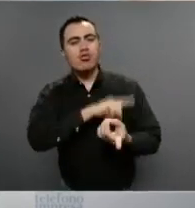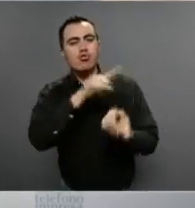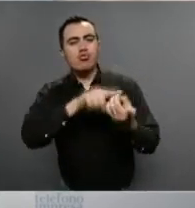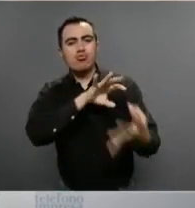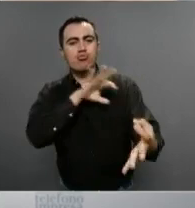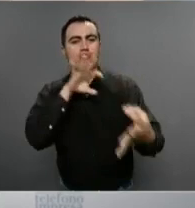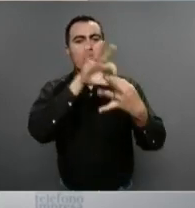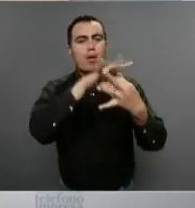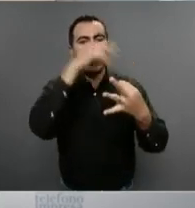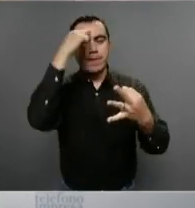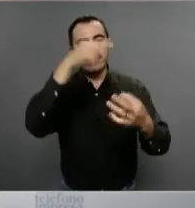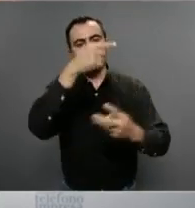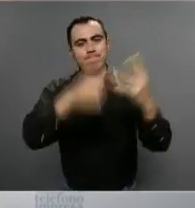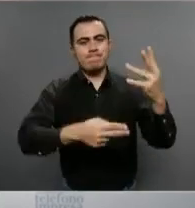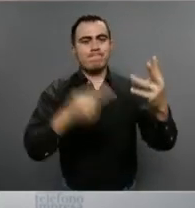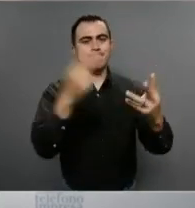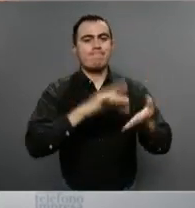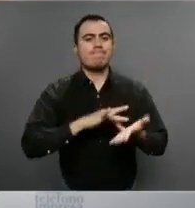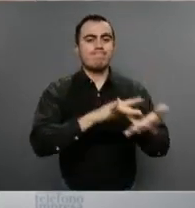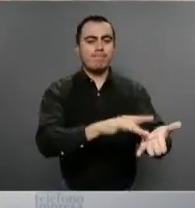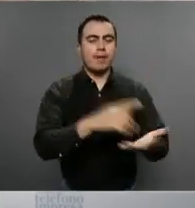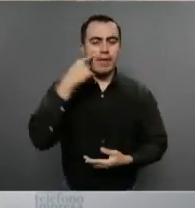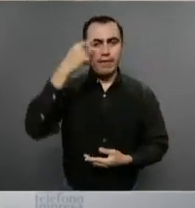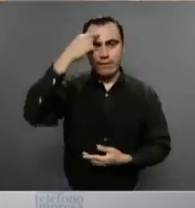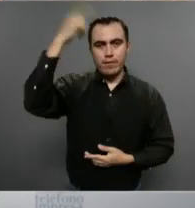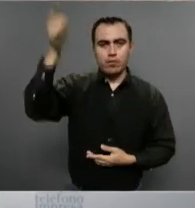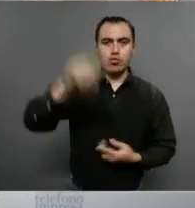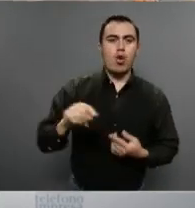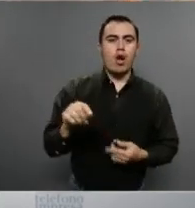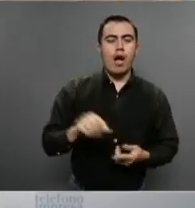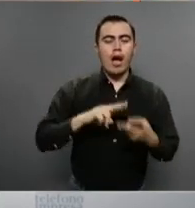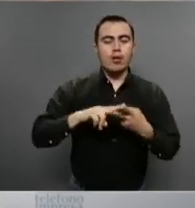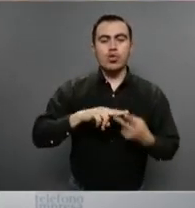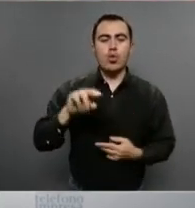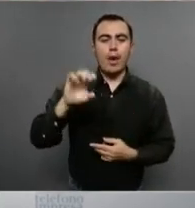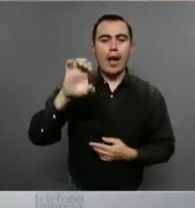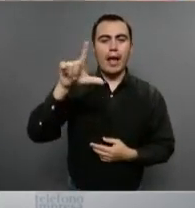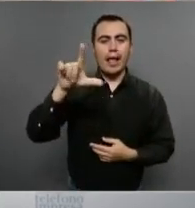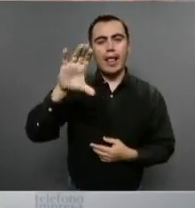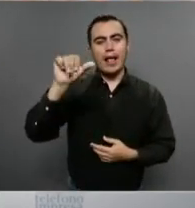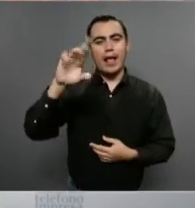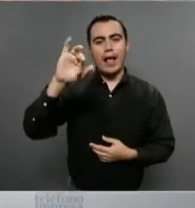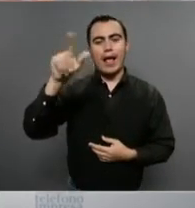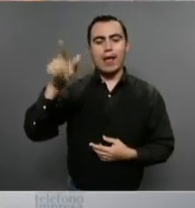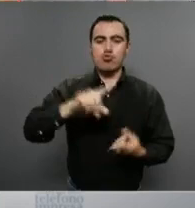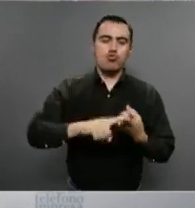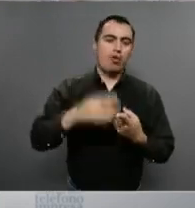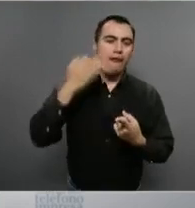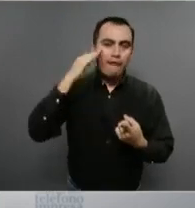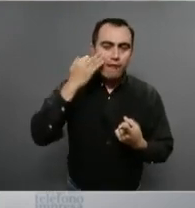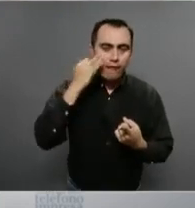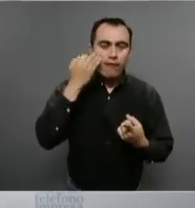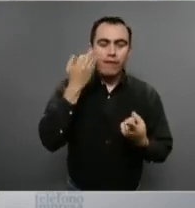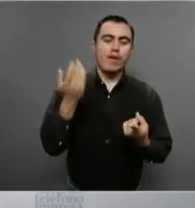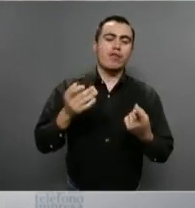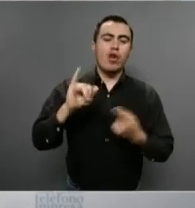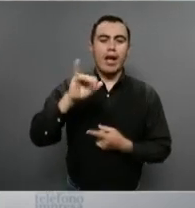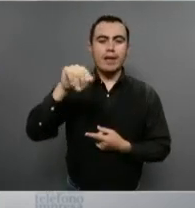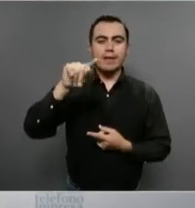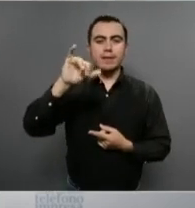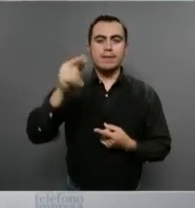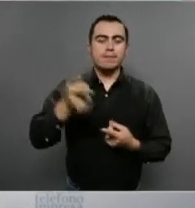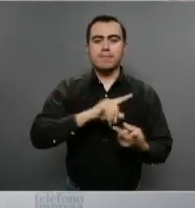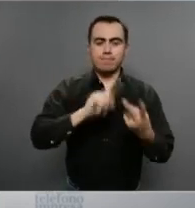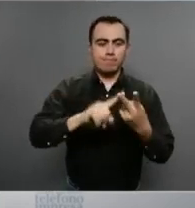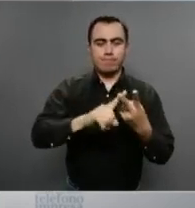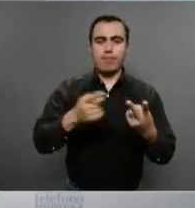Mira, las cuentas son fáciles, @elcaracolac, Facebook, Twitter, Instagram. En Facebook estamos comunicando todo lo que estamos